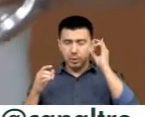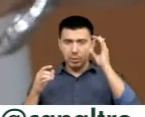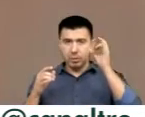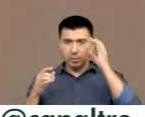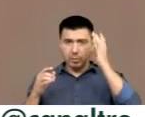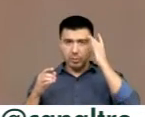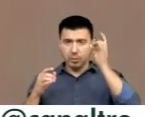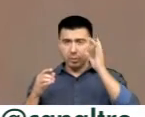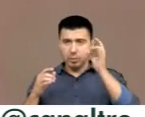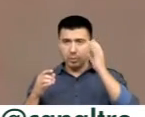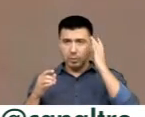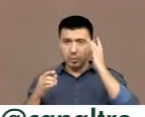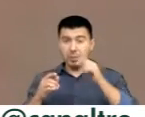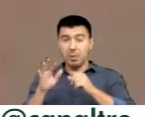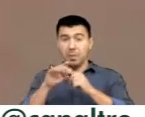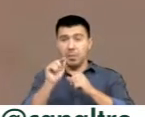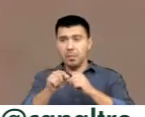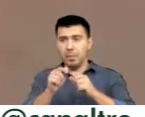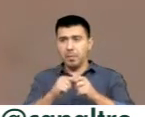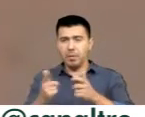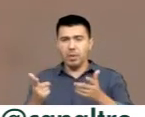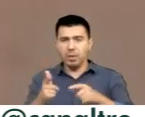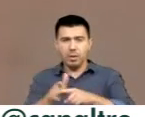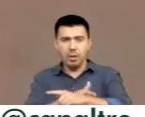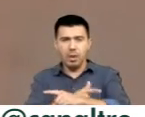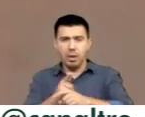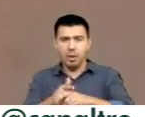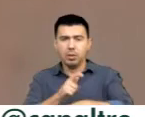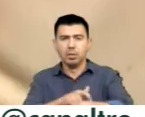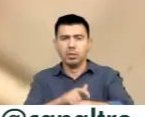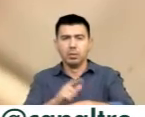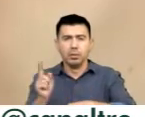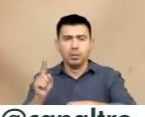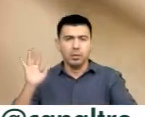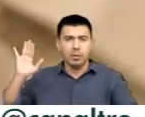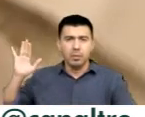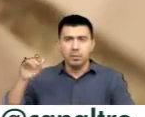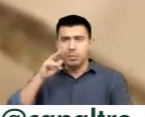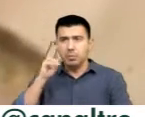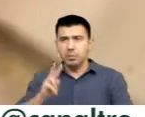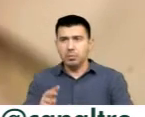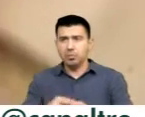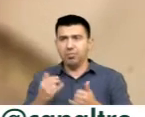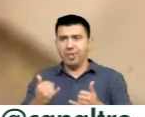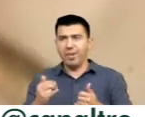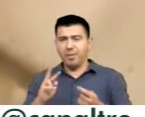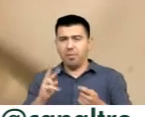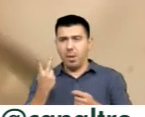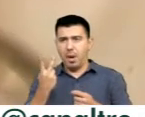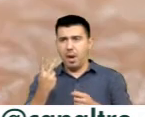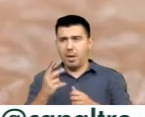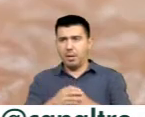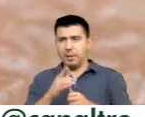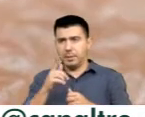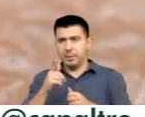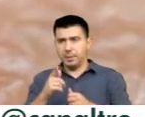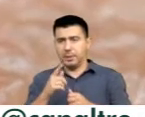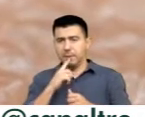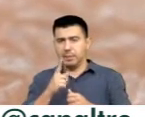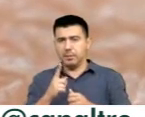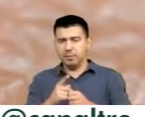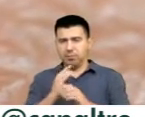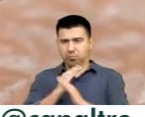un factor preocupante del virus es que por su largo periodo en venezuela ha logrado una evolución que lo ha vuelto más resistente a medicamentos